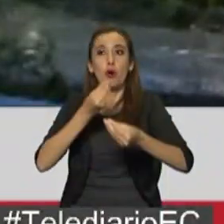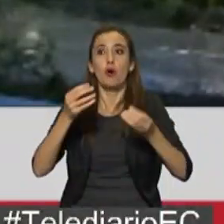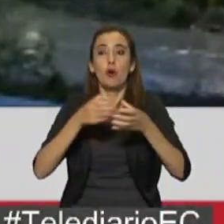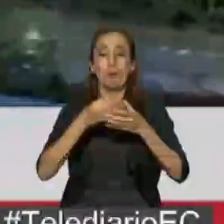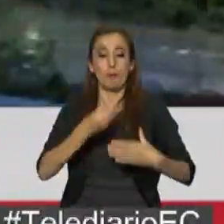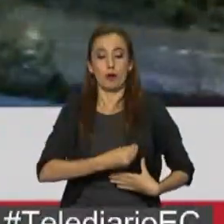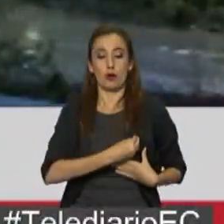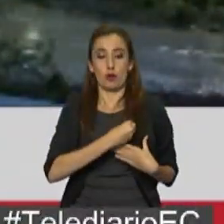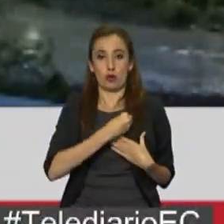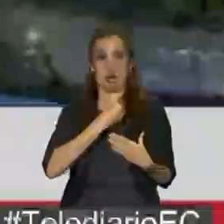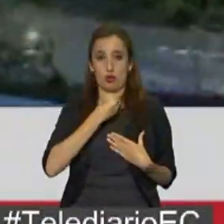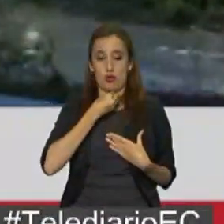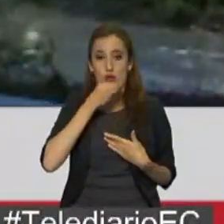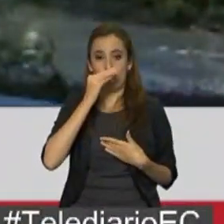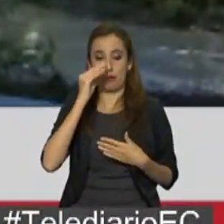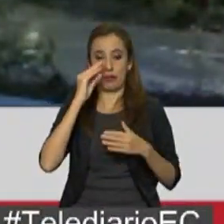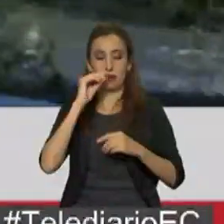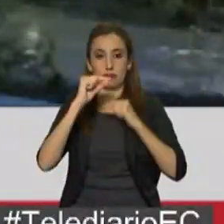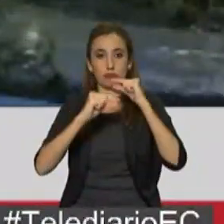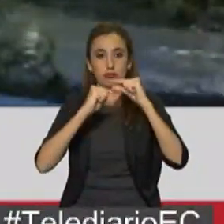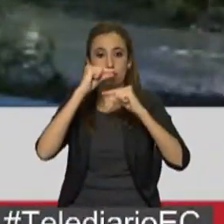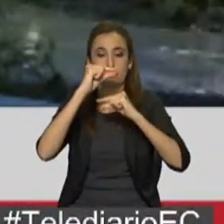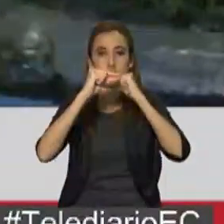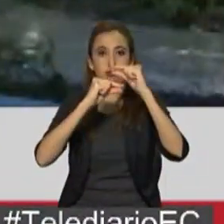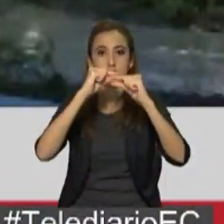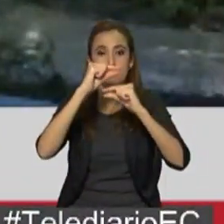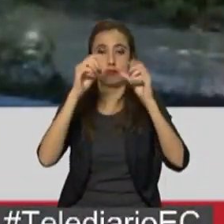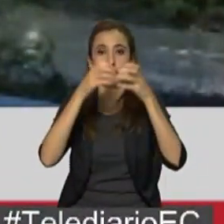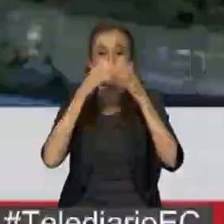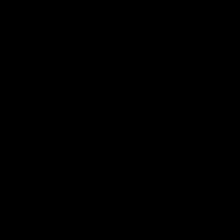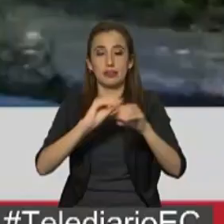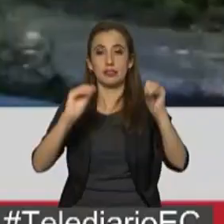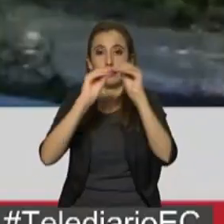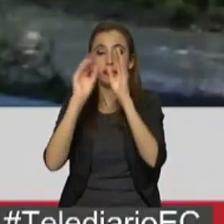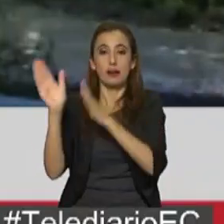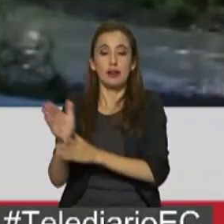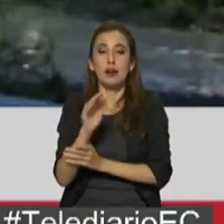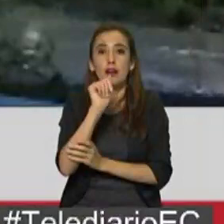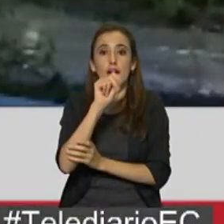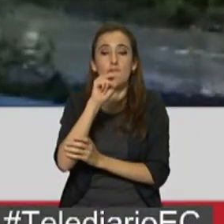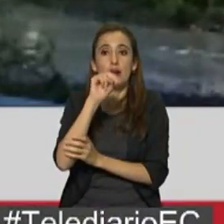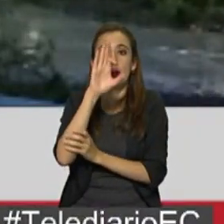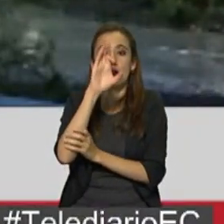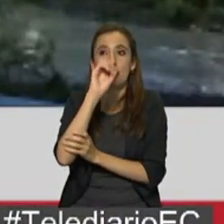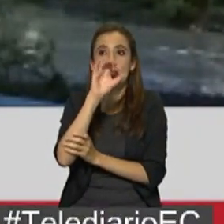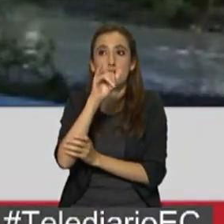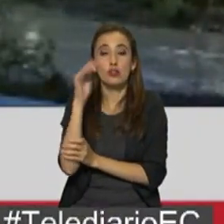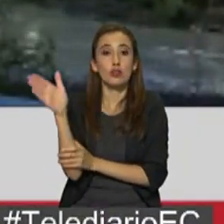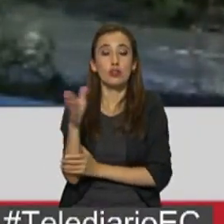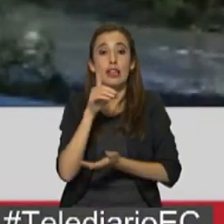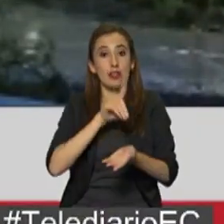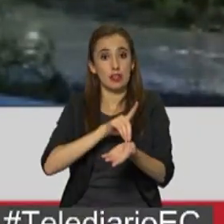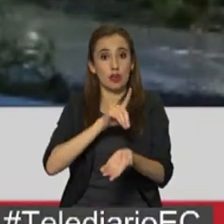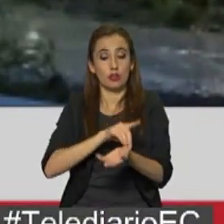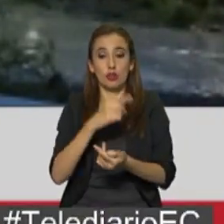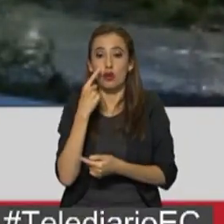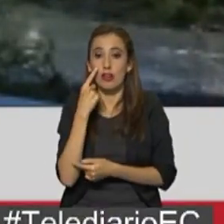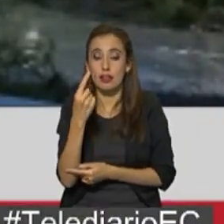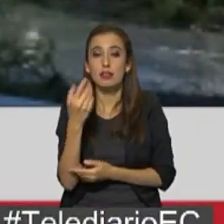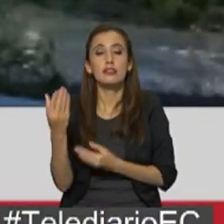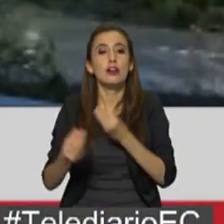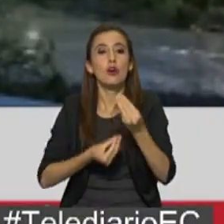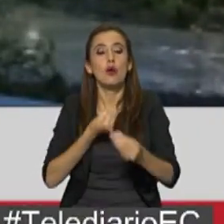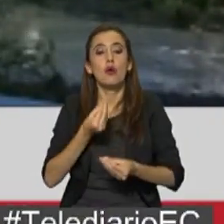19 sigue en aumento el doctor anthony fauci quien es uno de los principales expertos en enfermedades infecciosas del país advirtió que existe riesgo